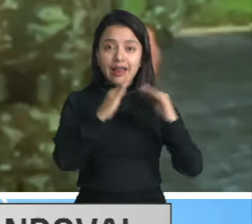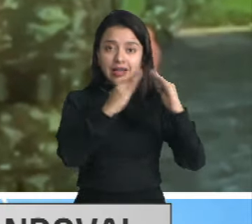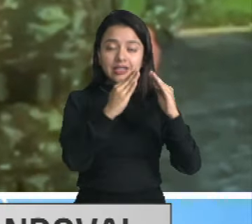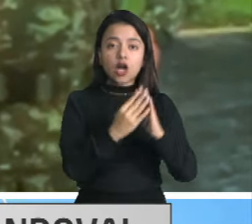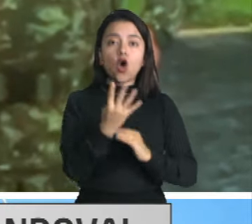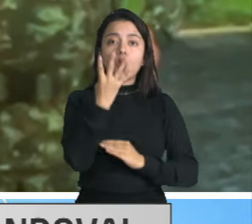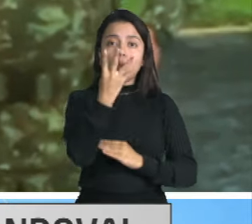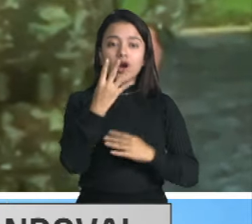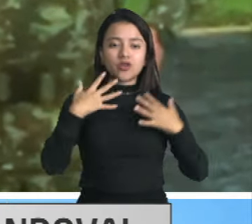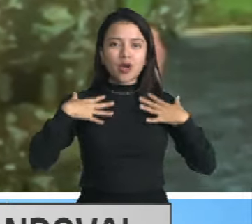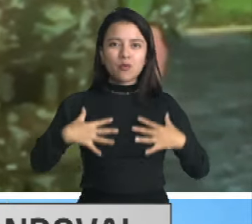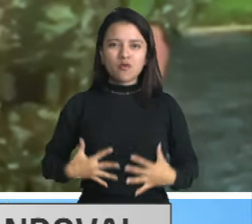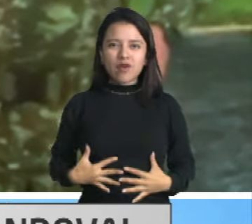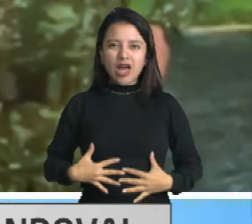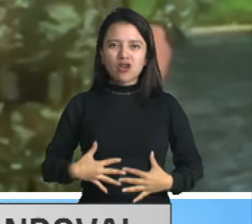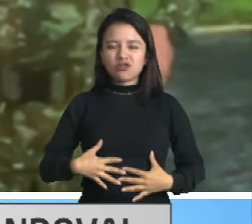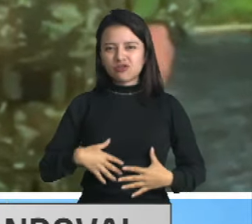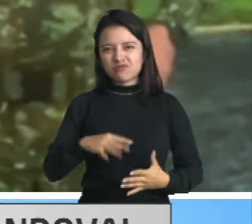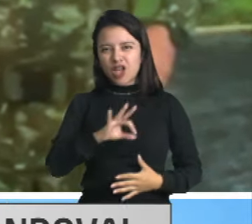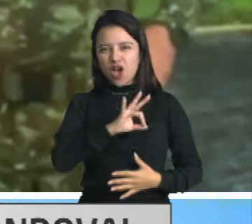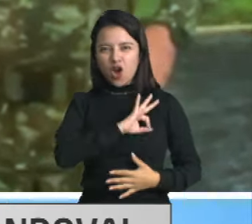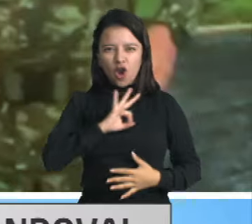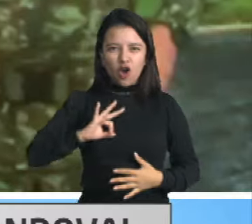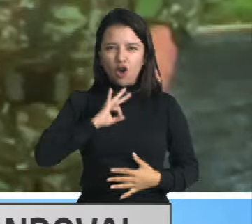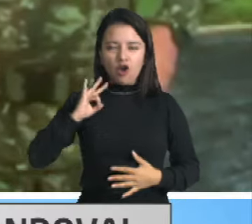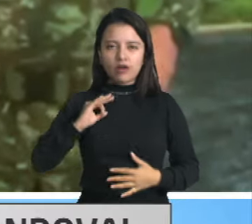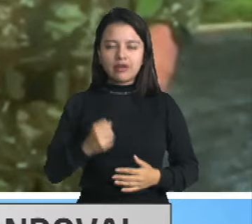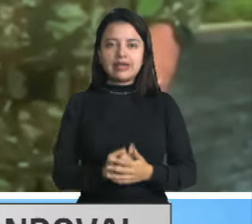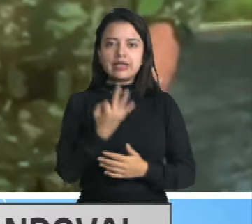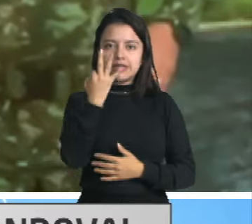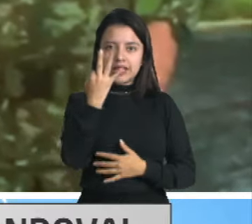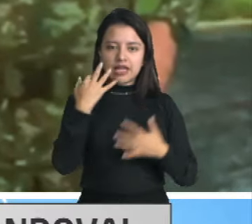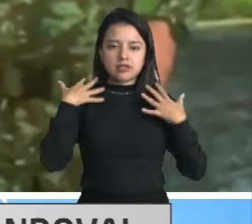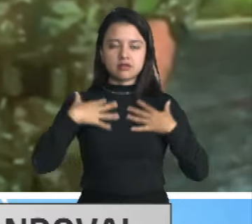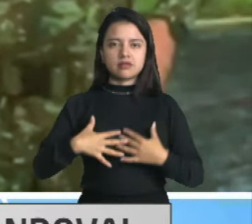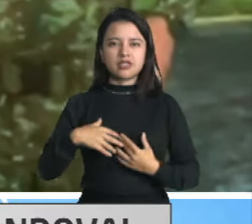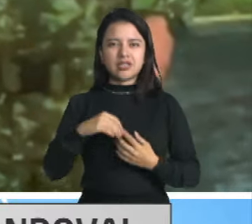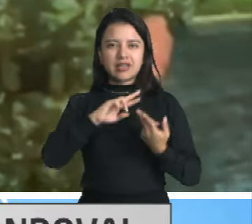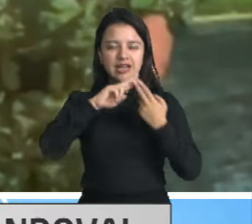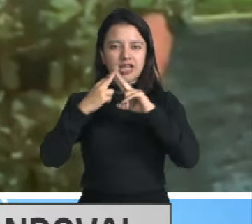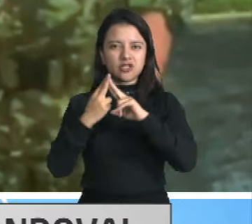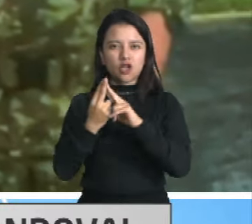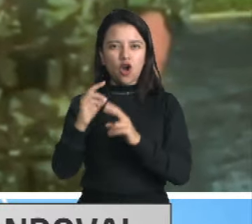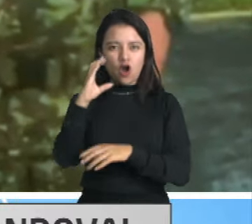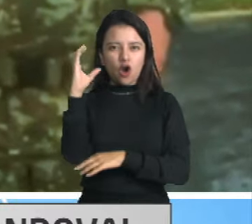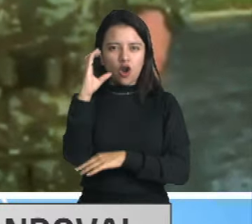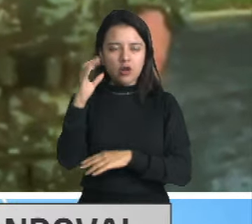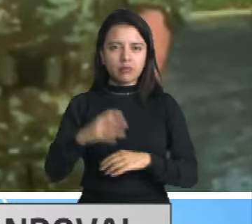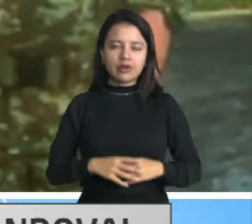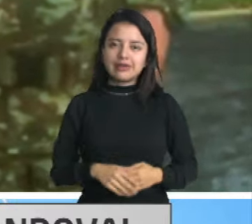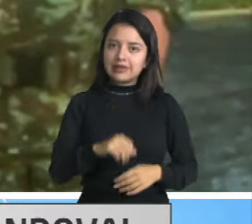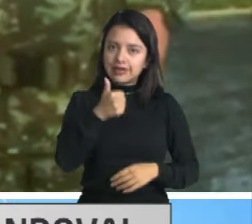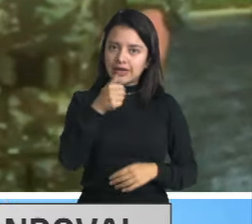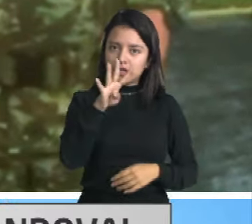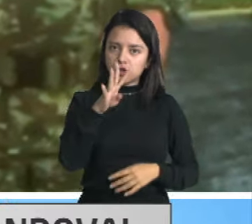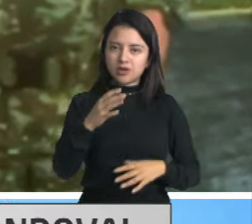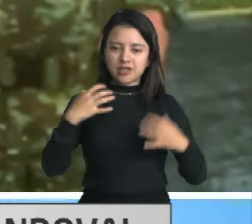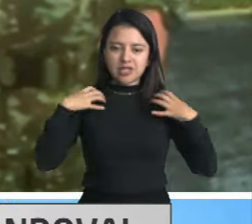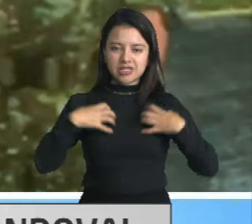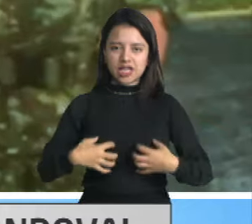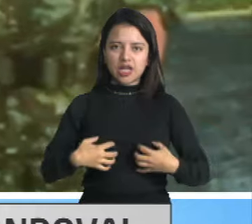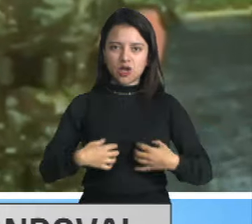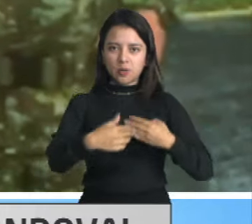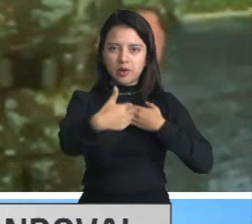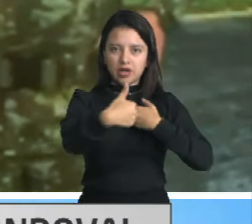camaleón, 3 camuflados tipo patriotas, 5 camisetas verdes, 14 chalecos